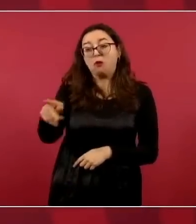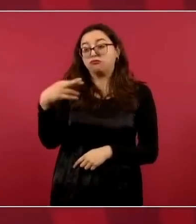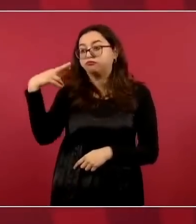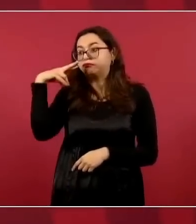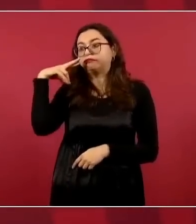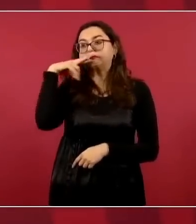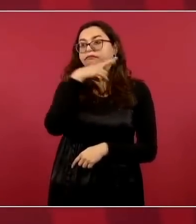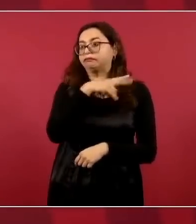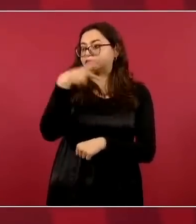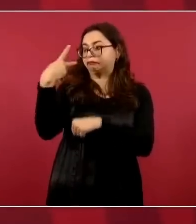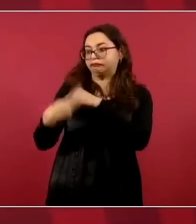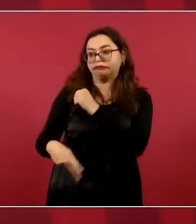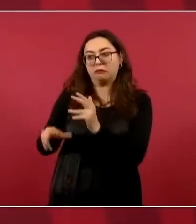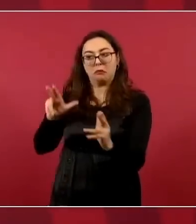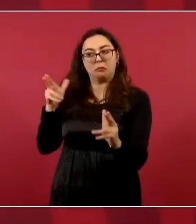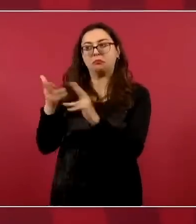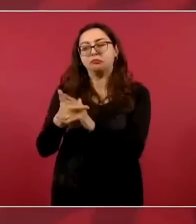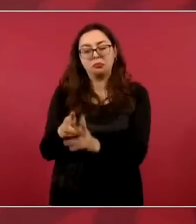que